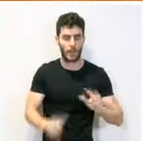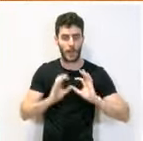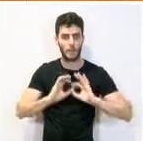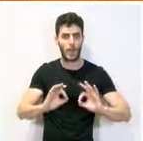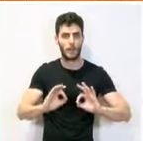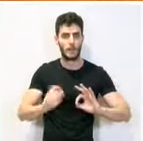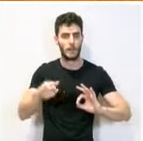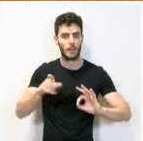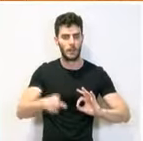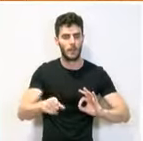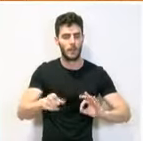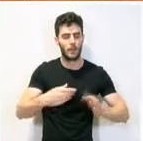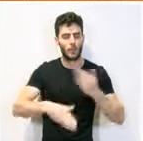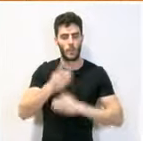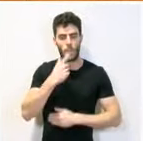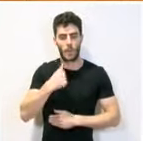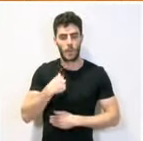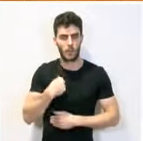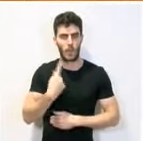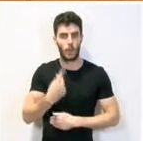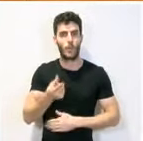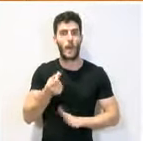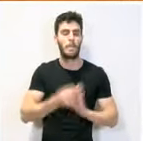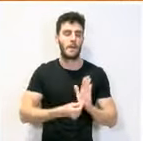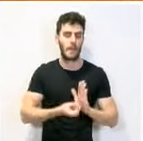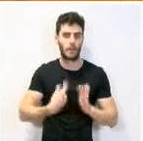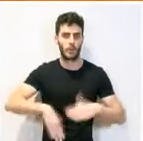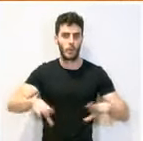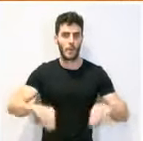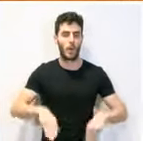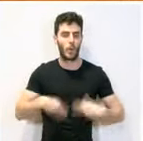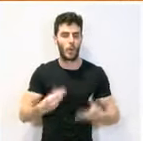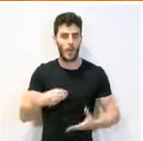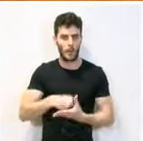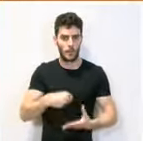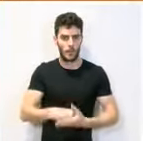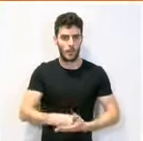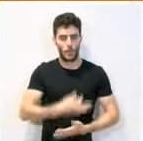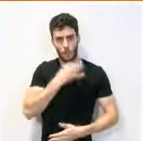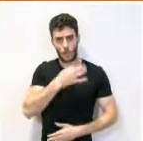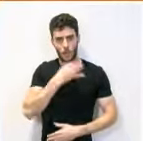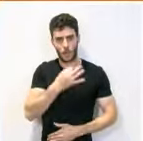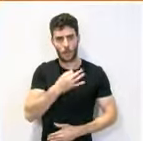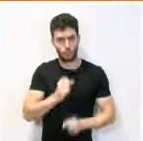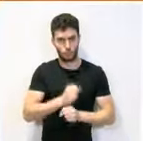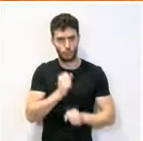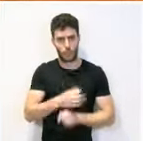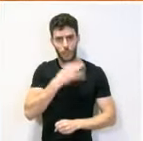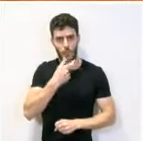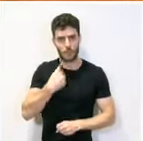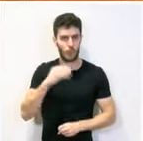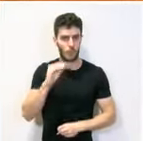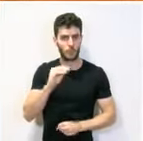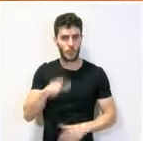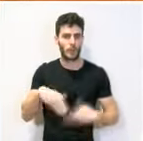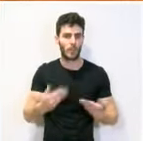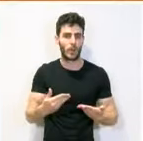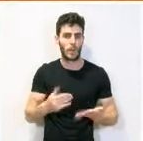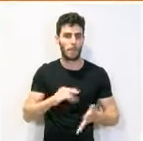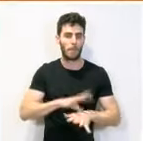decía usted que una de las medidas que van a tomar es intervenir también por la tarde. Y le preguntaba yo, ¿y con